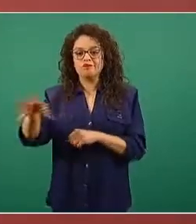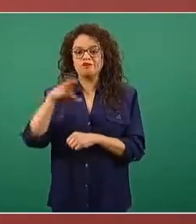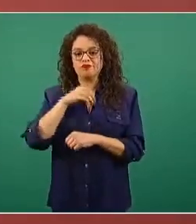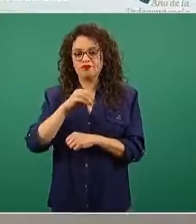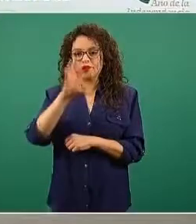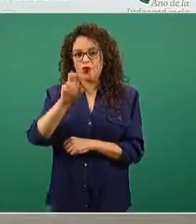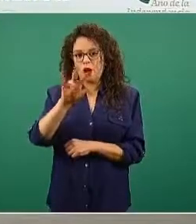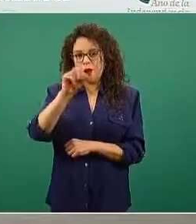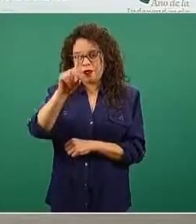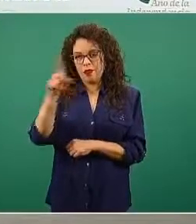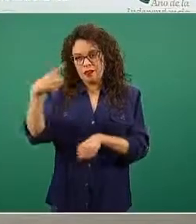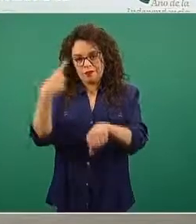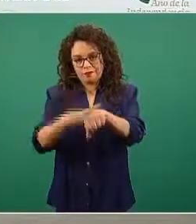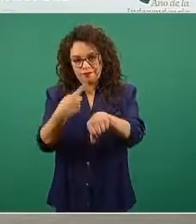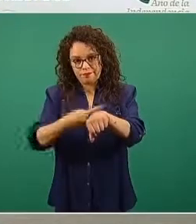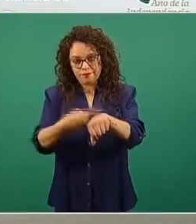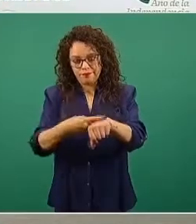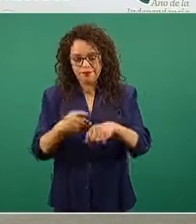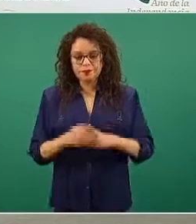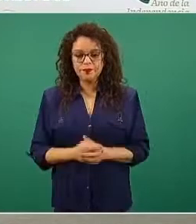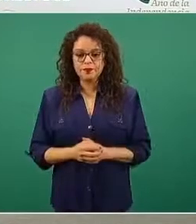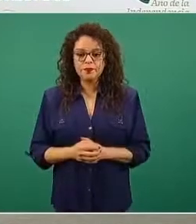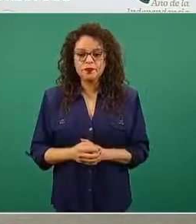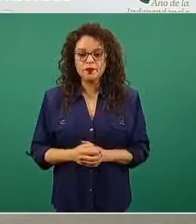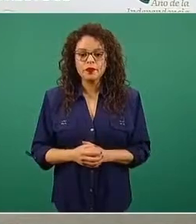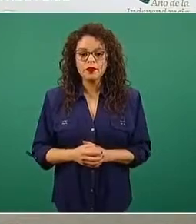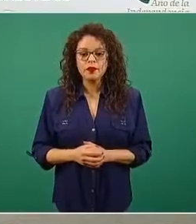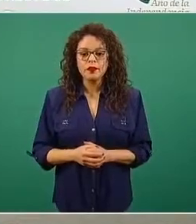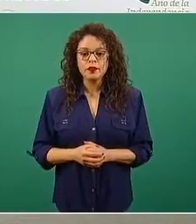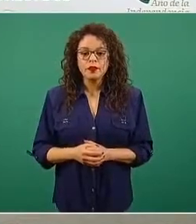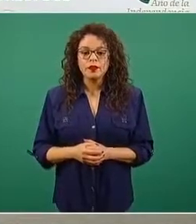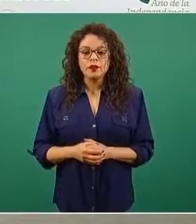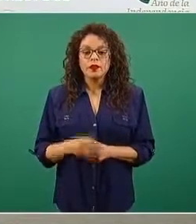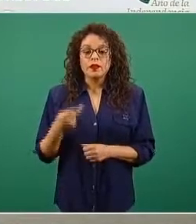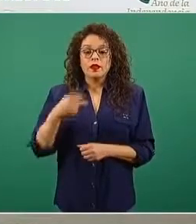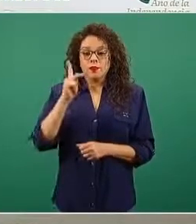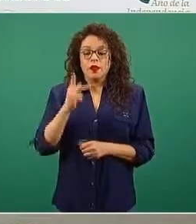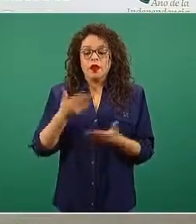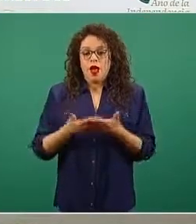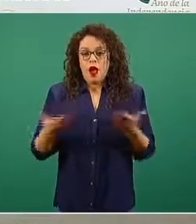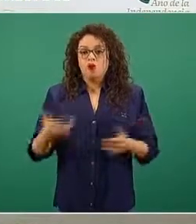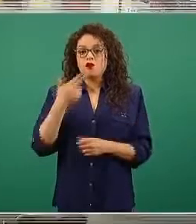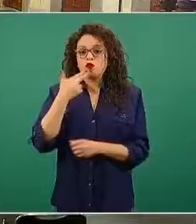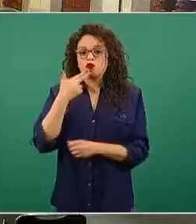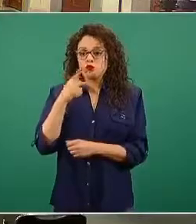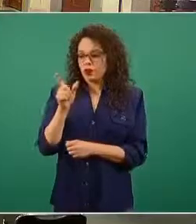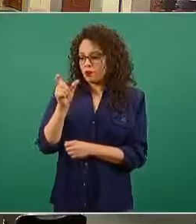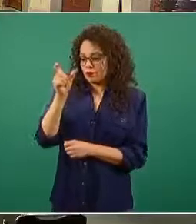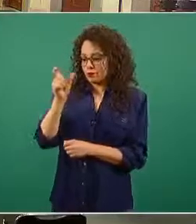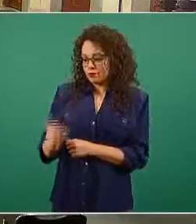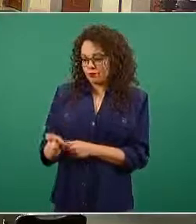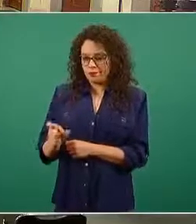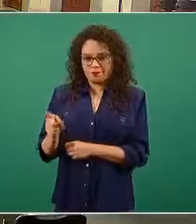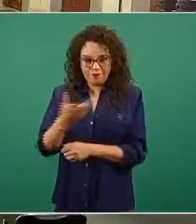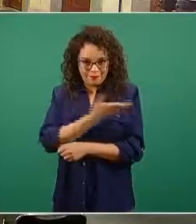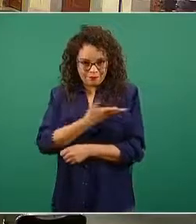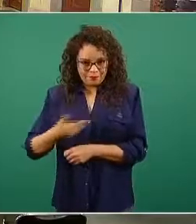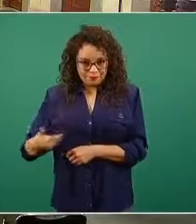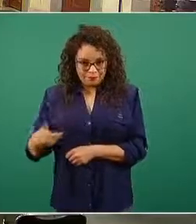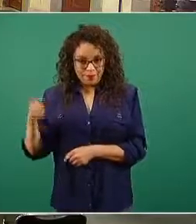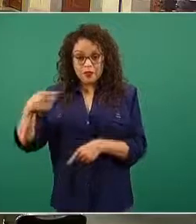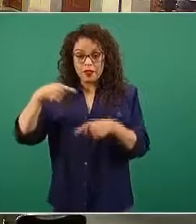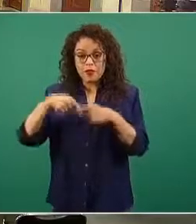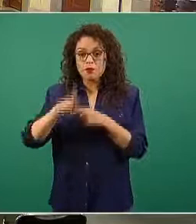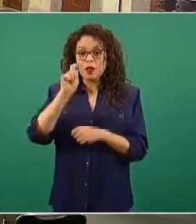La posibilidad del presidente, usémoslo ahora como el caso referencial, de contagiar inició